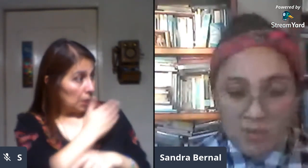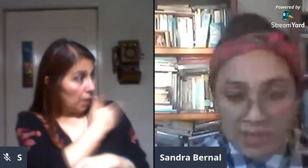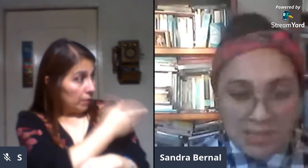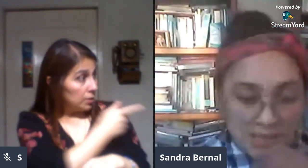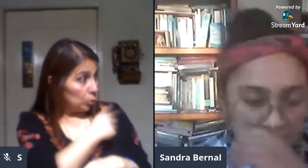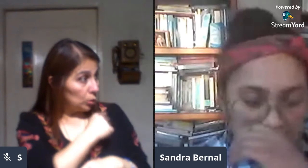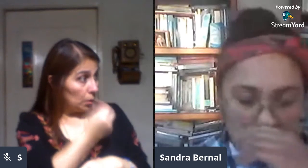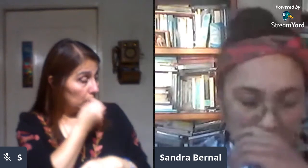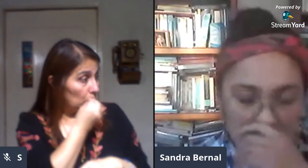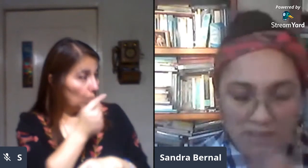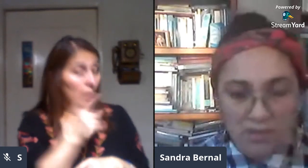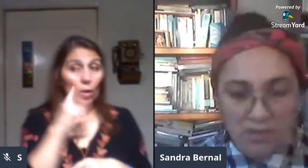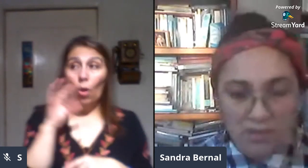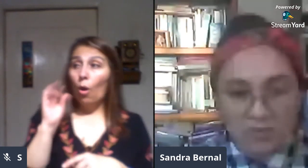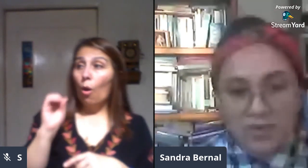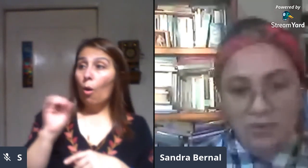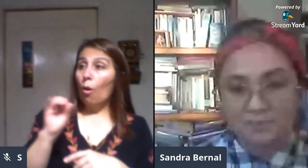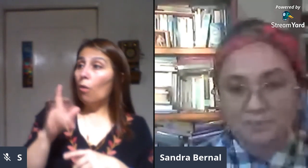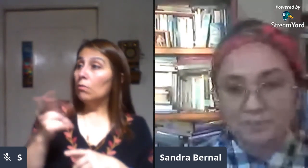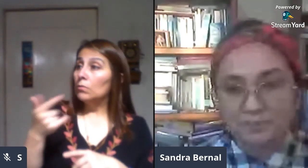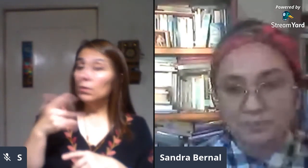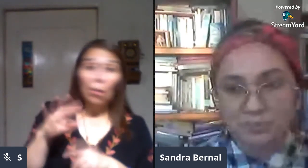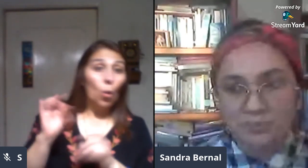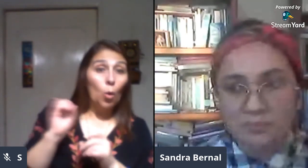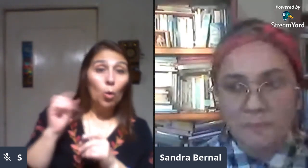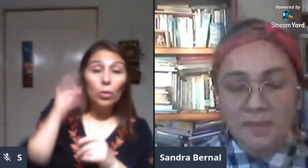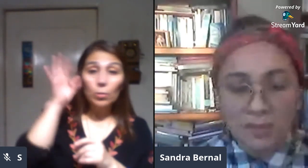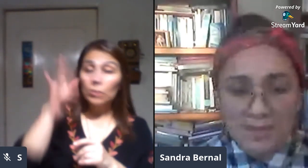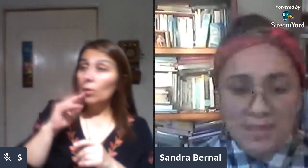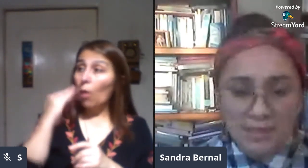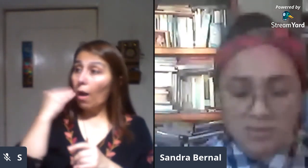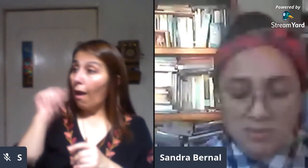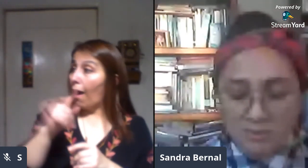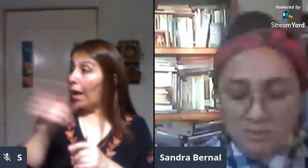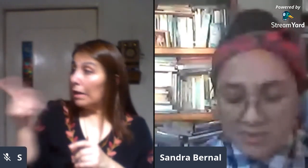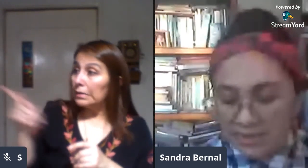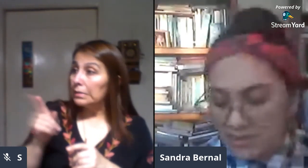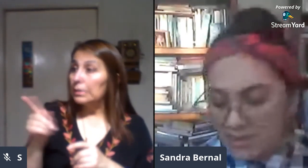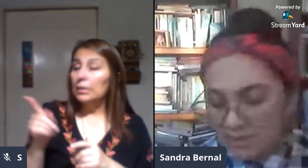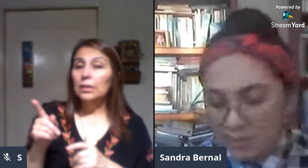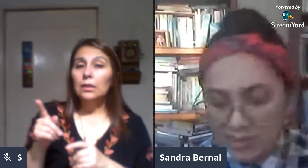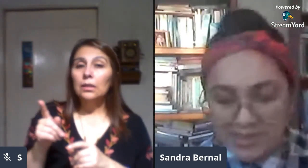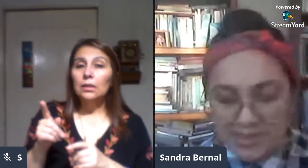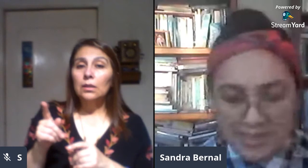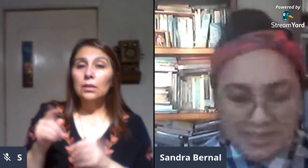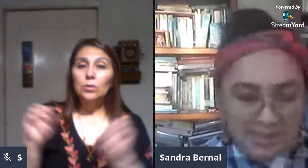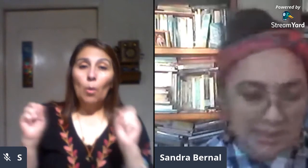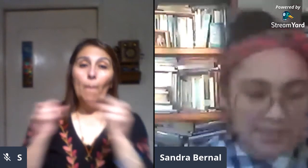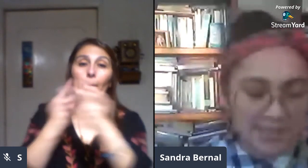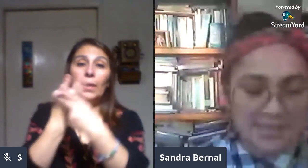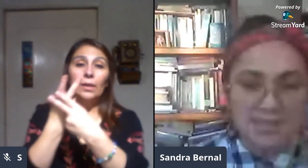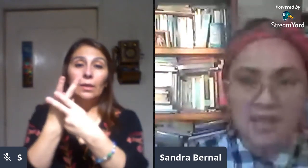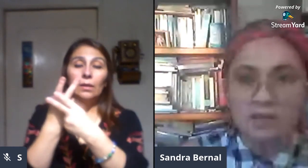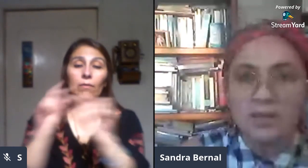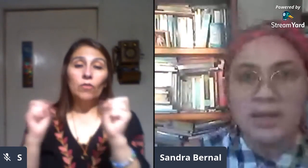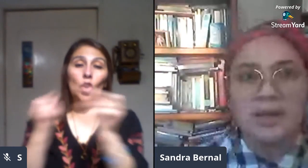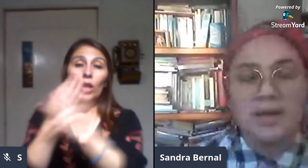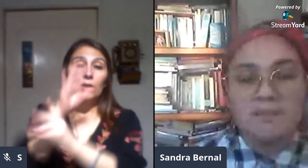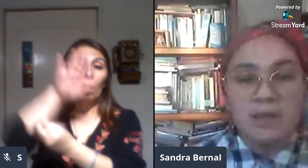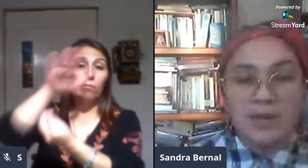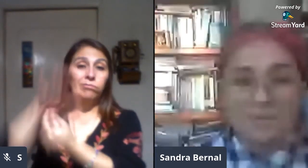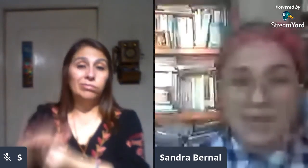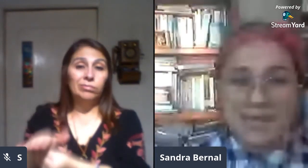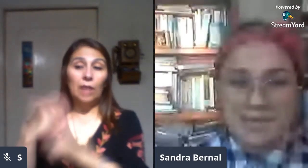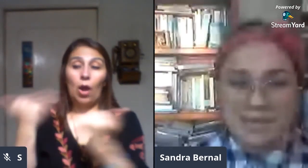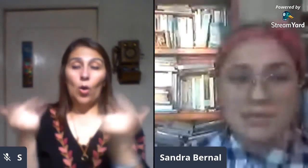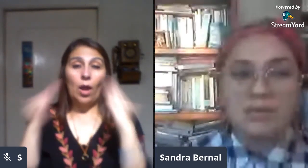haya mujeres que, hay que reconocerlo, son las que son más víctimas de violencias en este encierro,